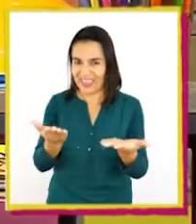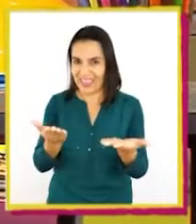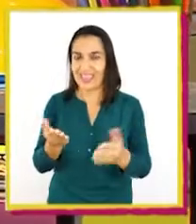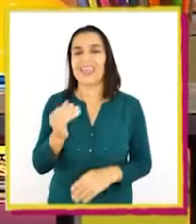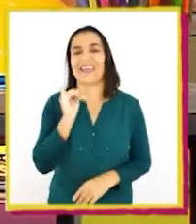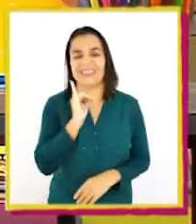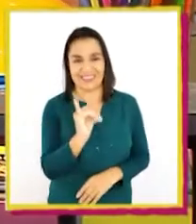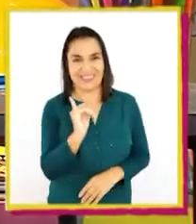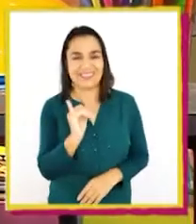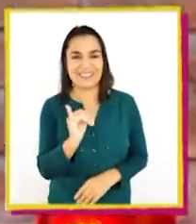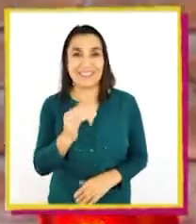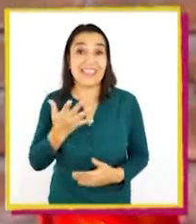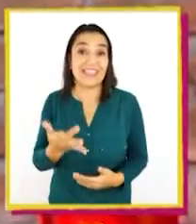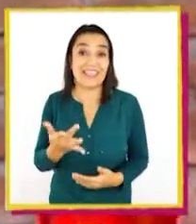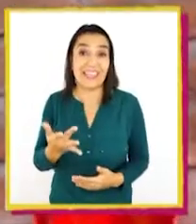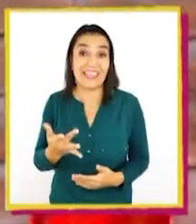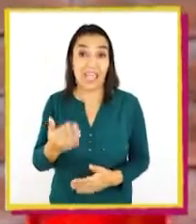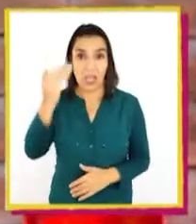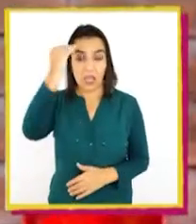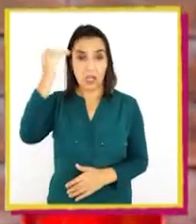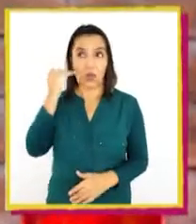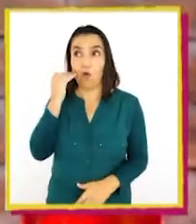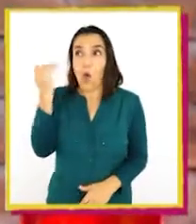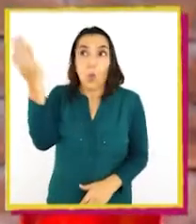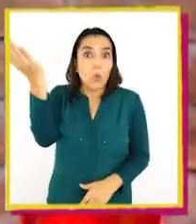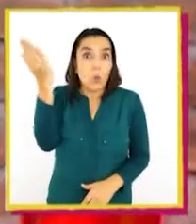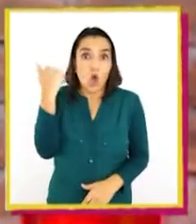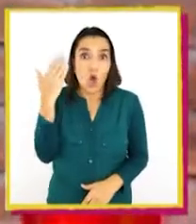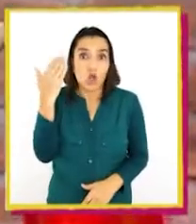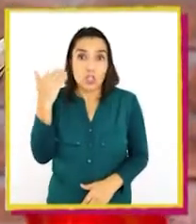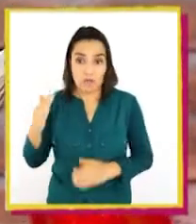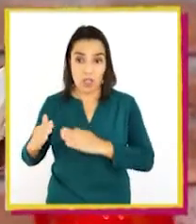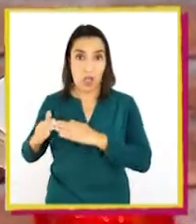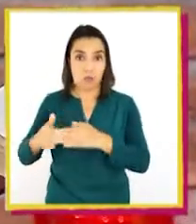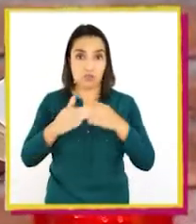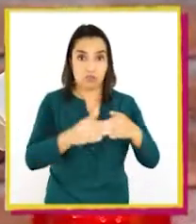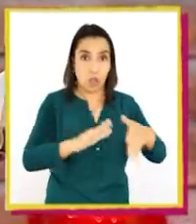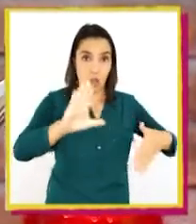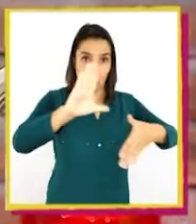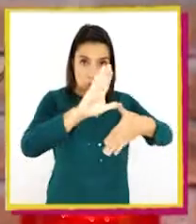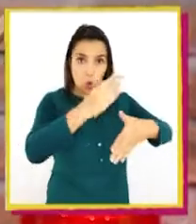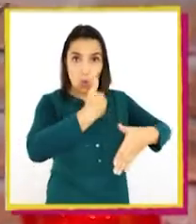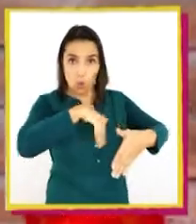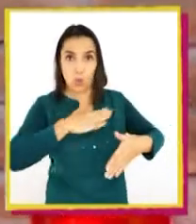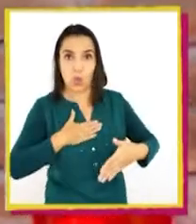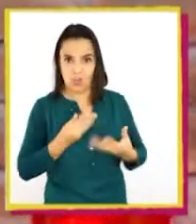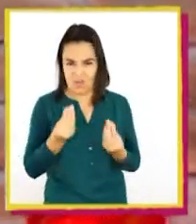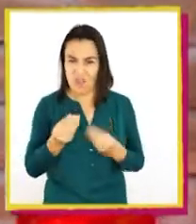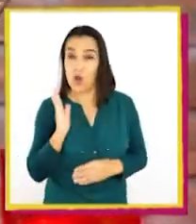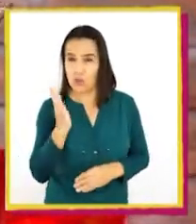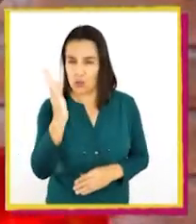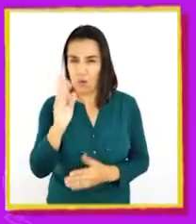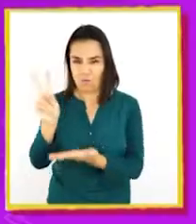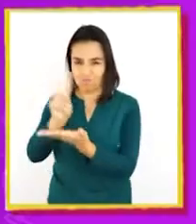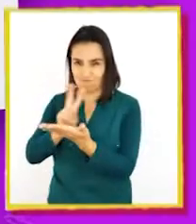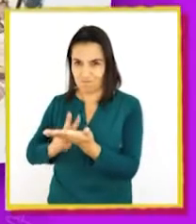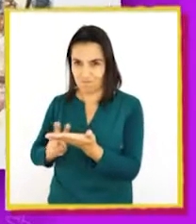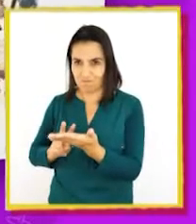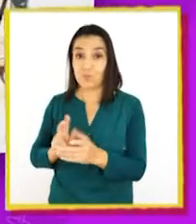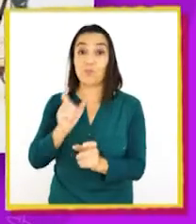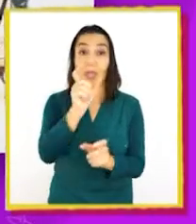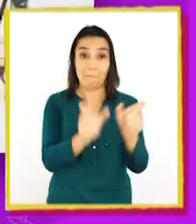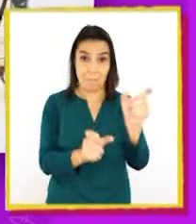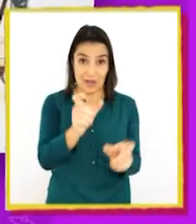atentos. ¡Sí! Porque él no sabía que estaba en nuestro continente. ¡Muy bien! ¡Sigamos!